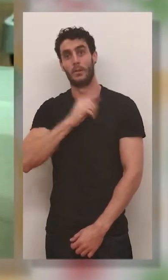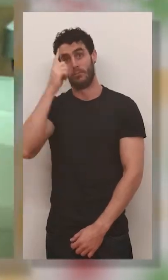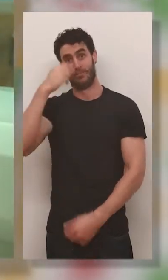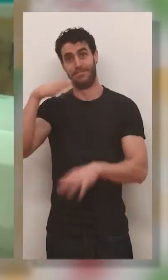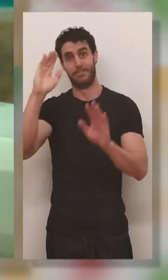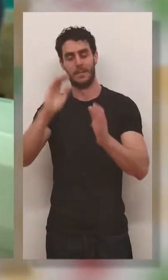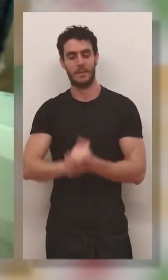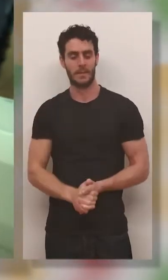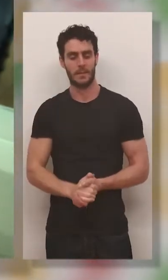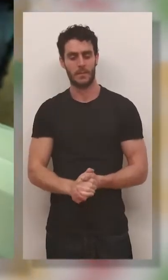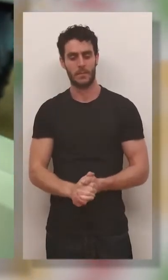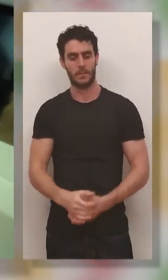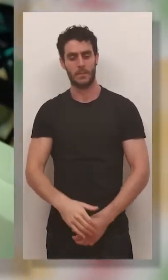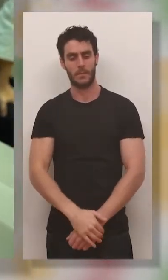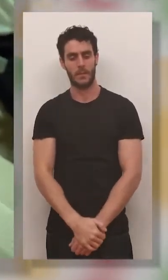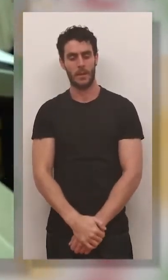más.